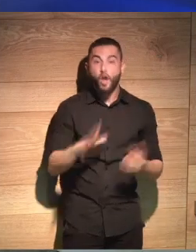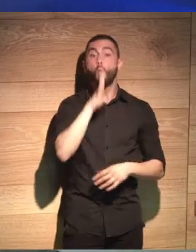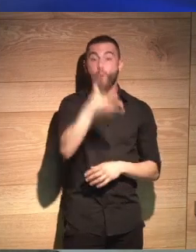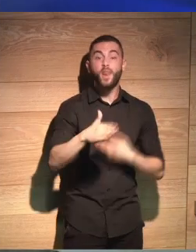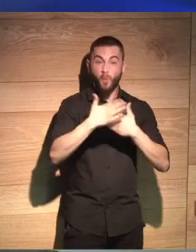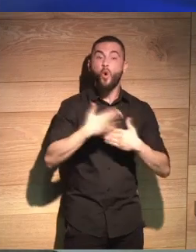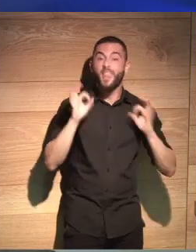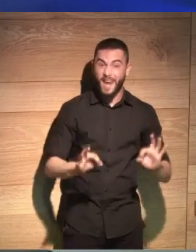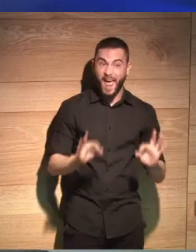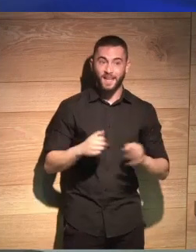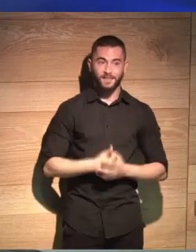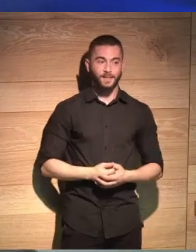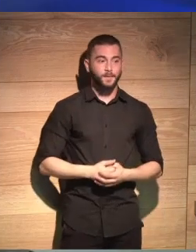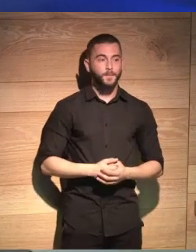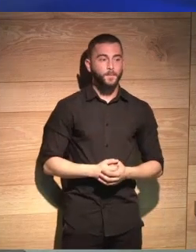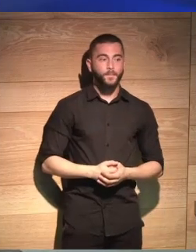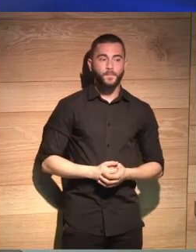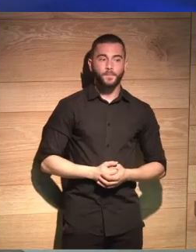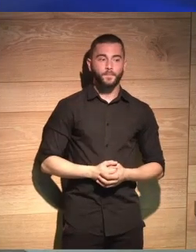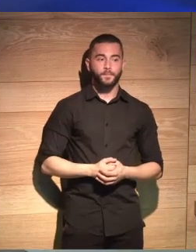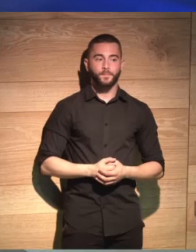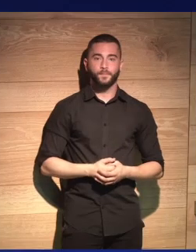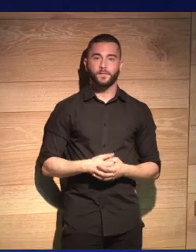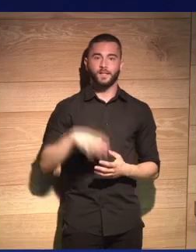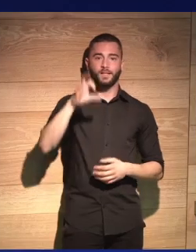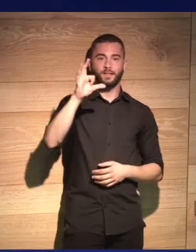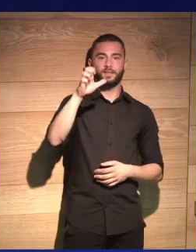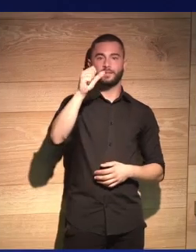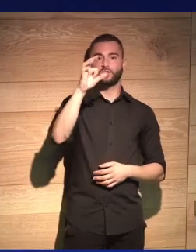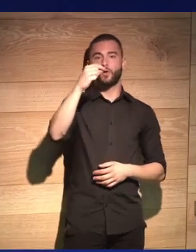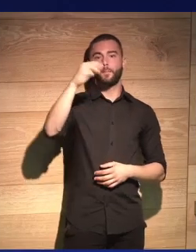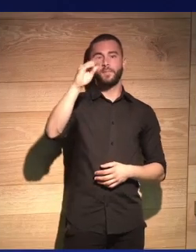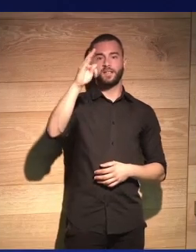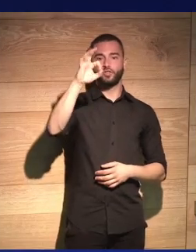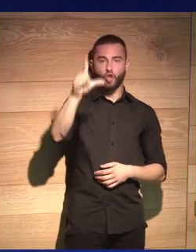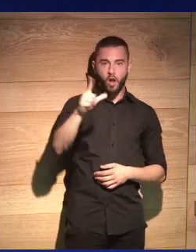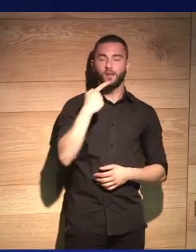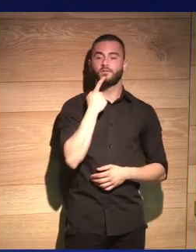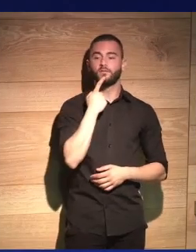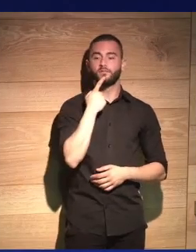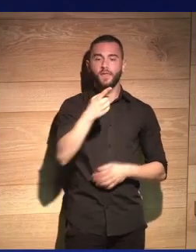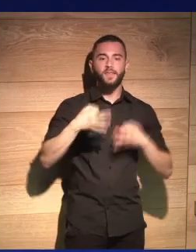muy querido Sergio Pitol decía siempre